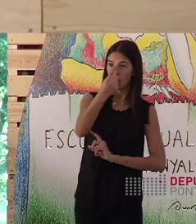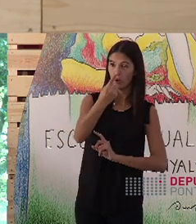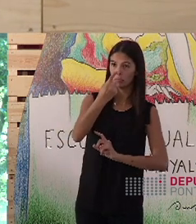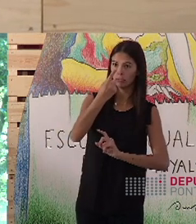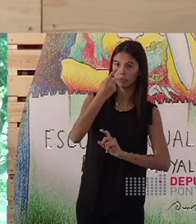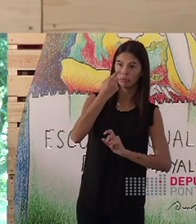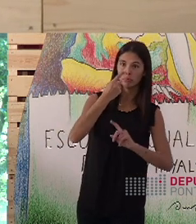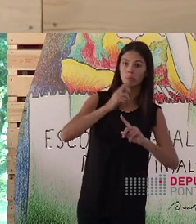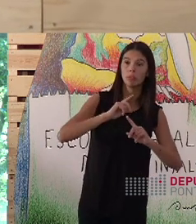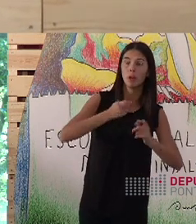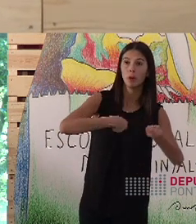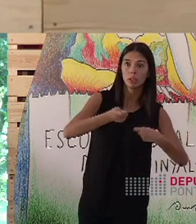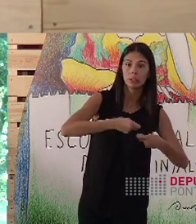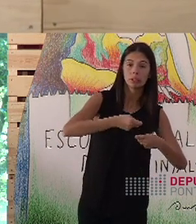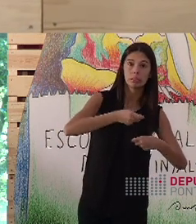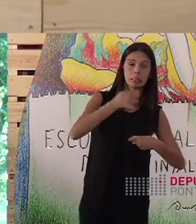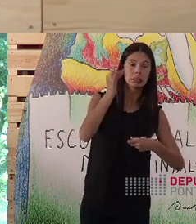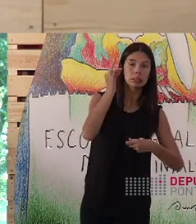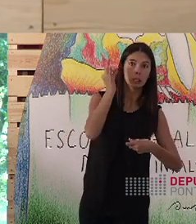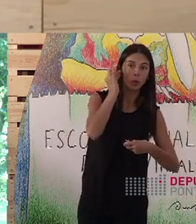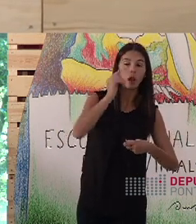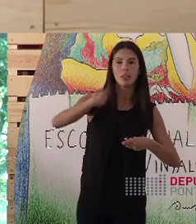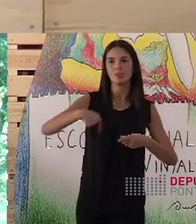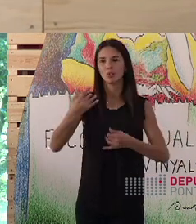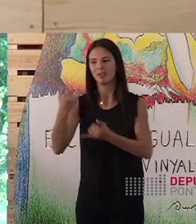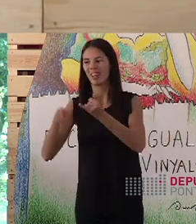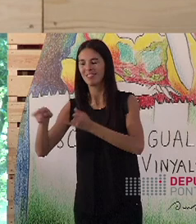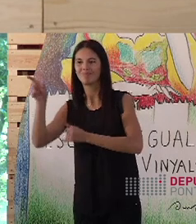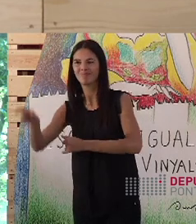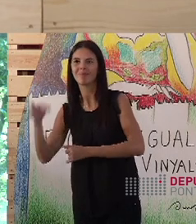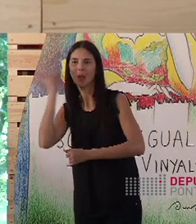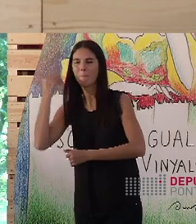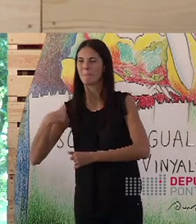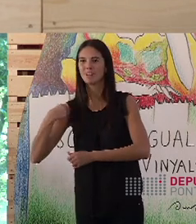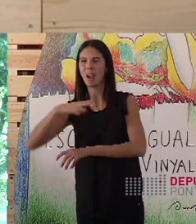tentan resarcirse dese dano de algún xeito. Que